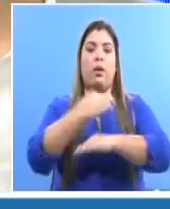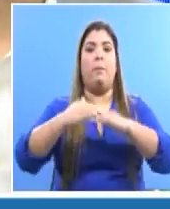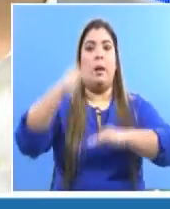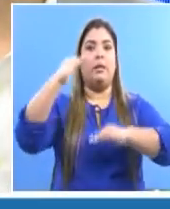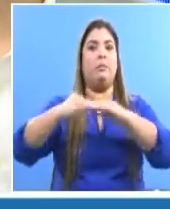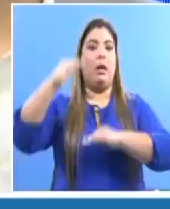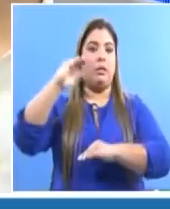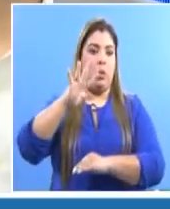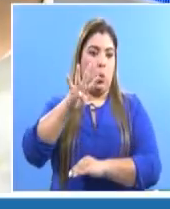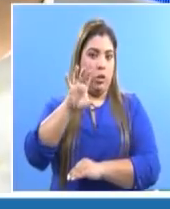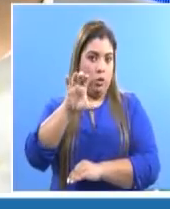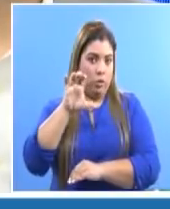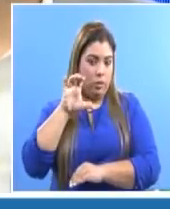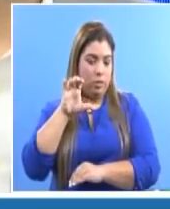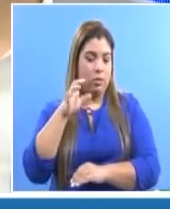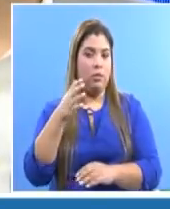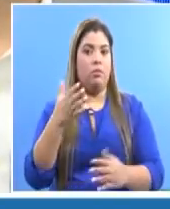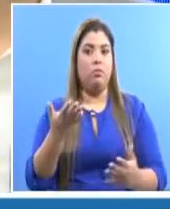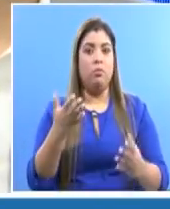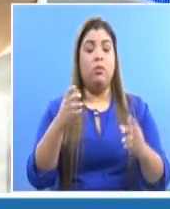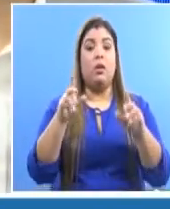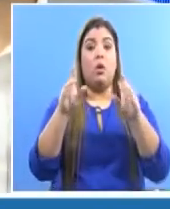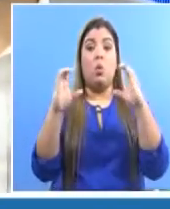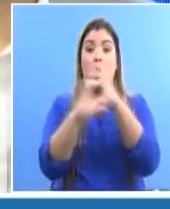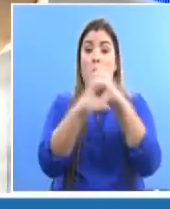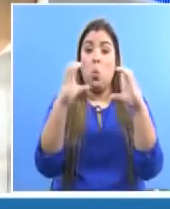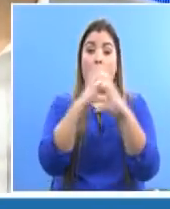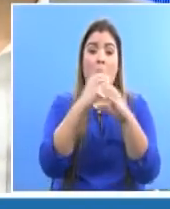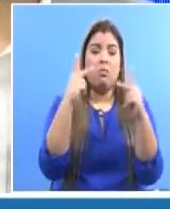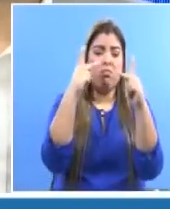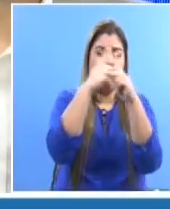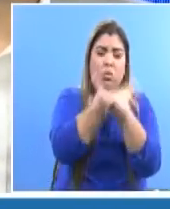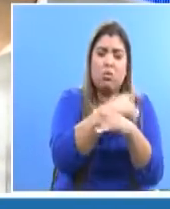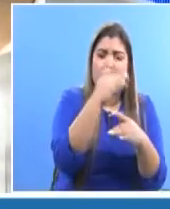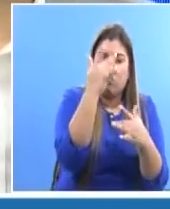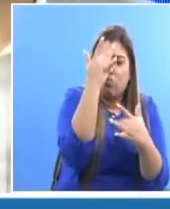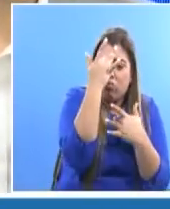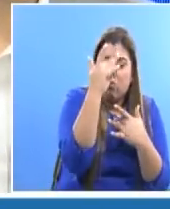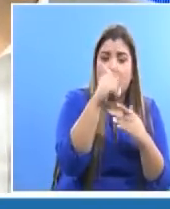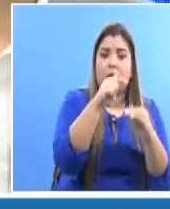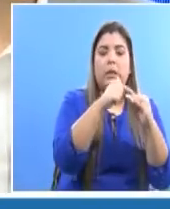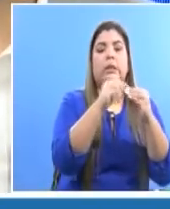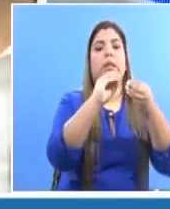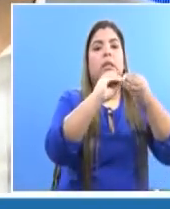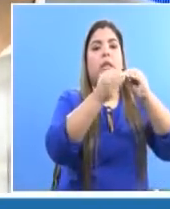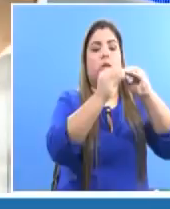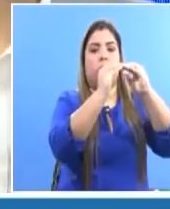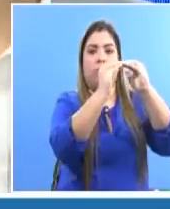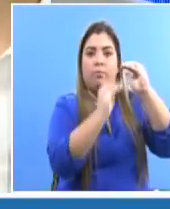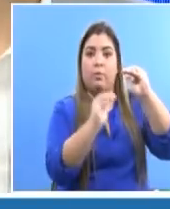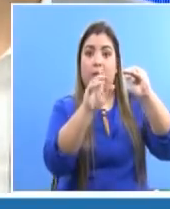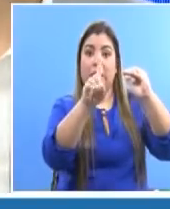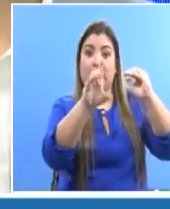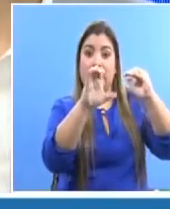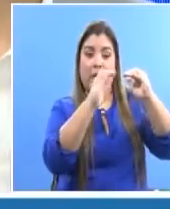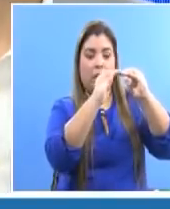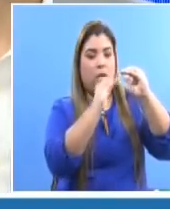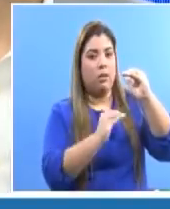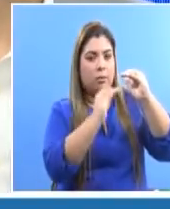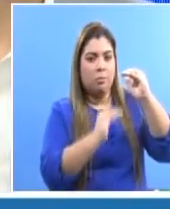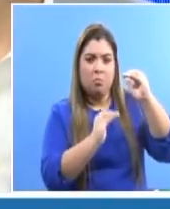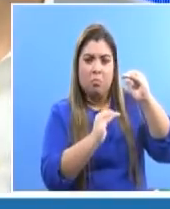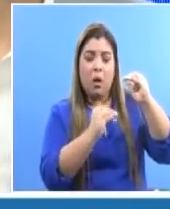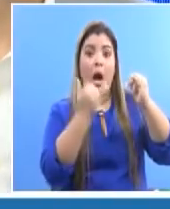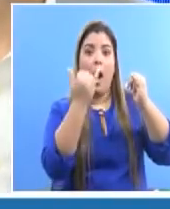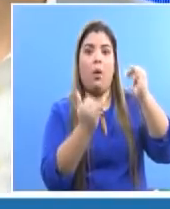de pacientes que permanecen en cuidado intensivo se ha mantenido por debajo del umbral de 100 que habíamos observado al